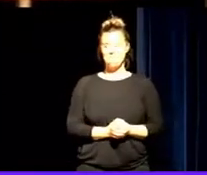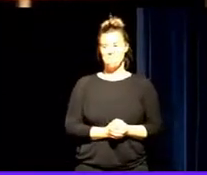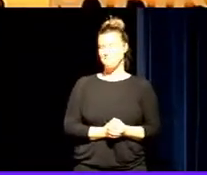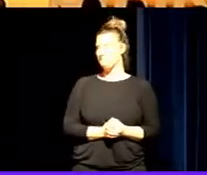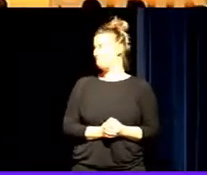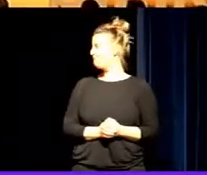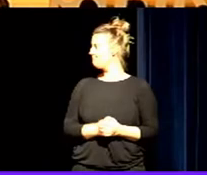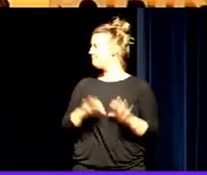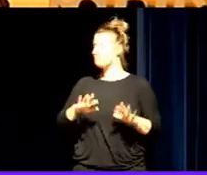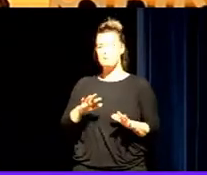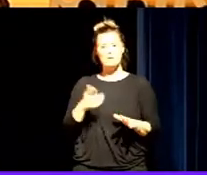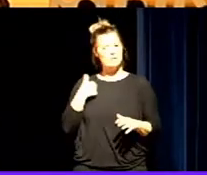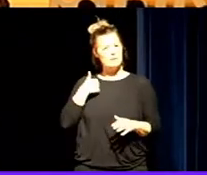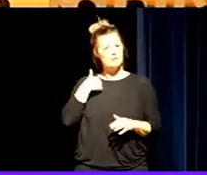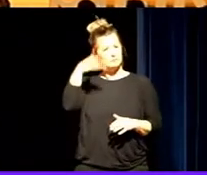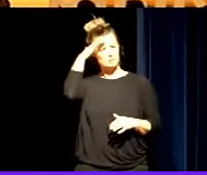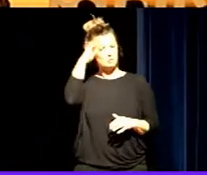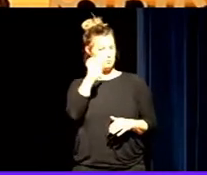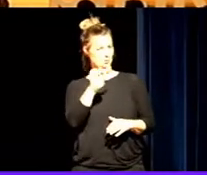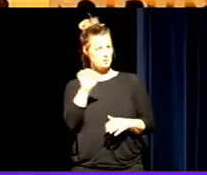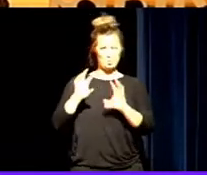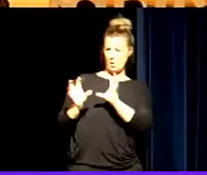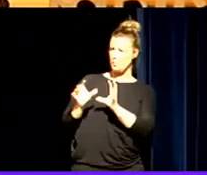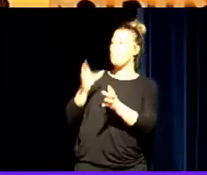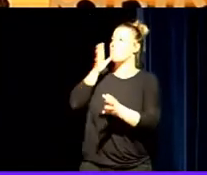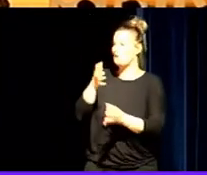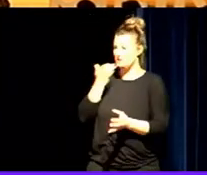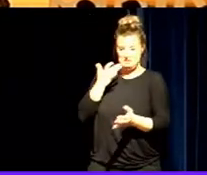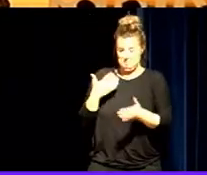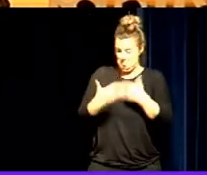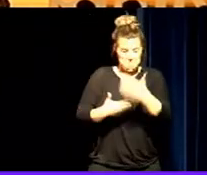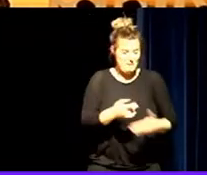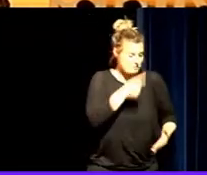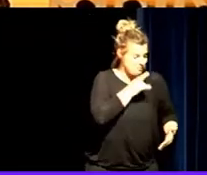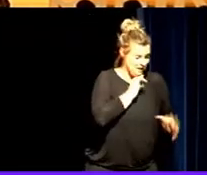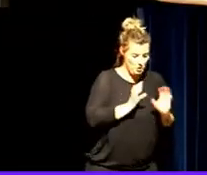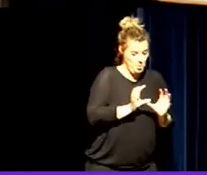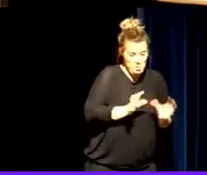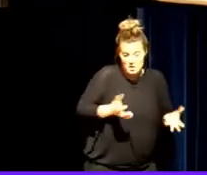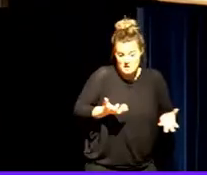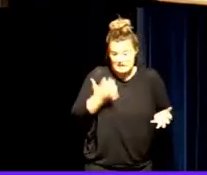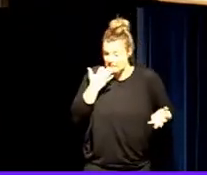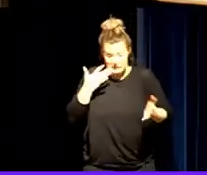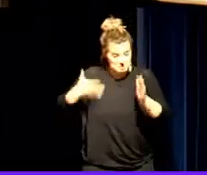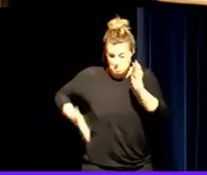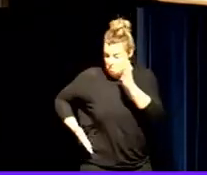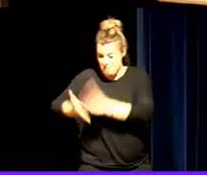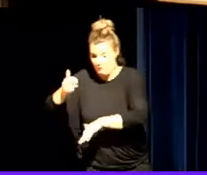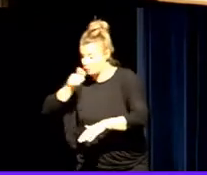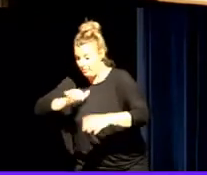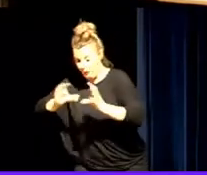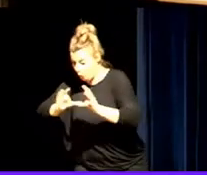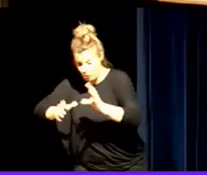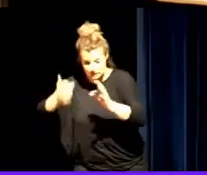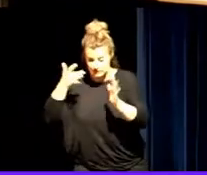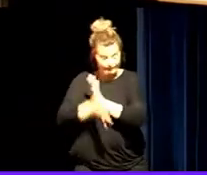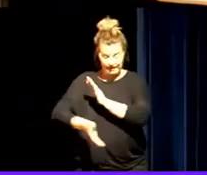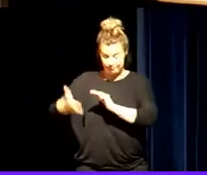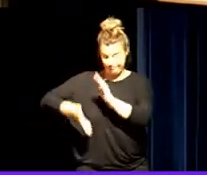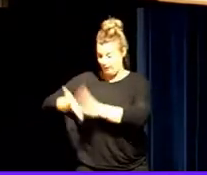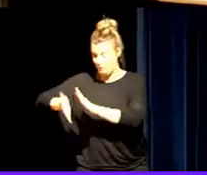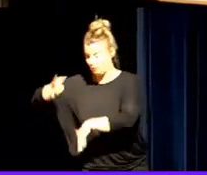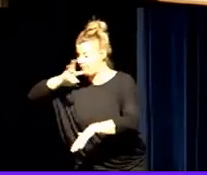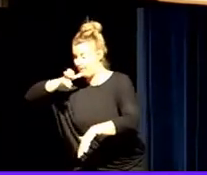Pero, ¿por qué no vamos a escuchar con el culo? Si ya vamos mal con el culo, pues por, si vamos de culo, por lo menos que el culo escuche también,